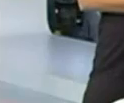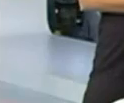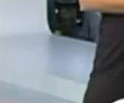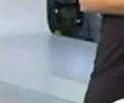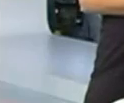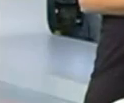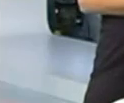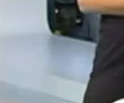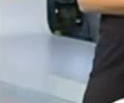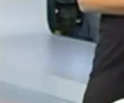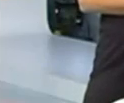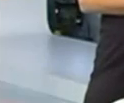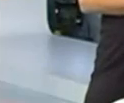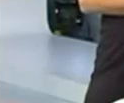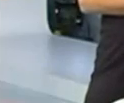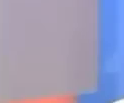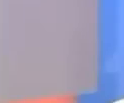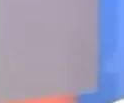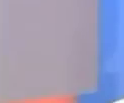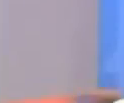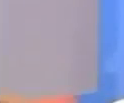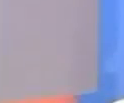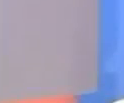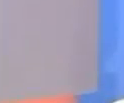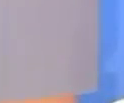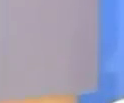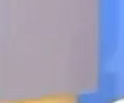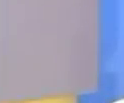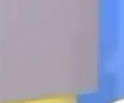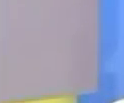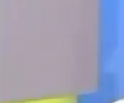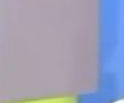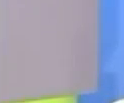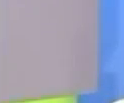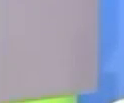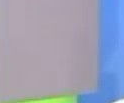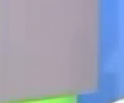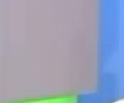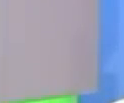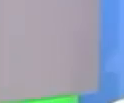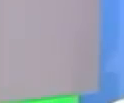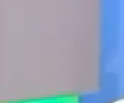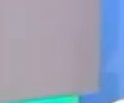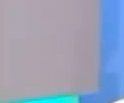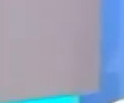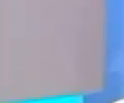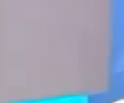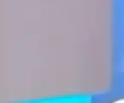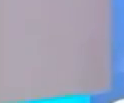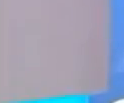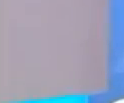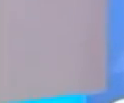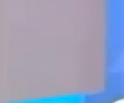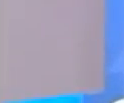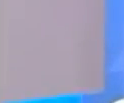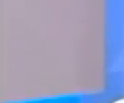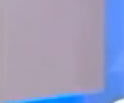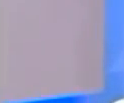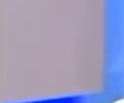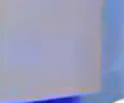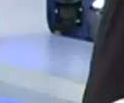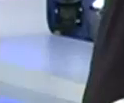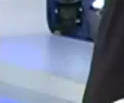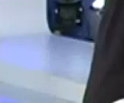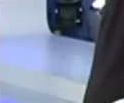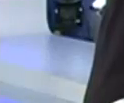sea, le pedís. No. Depende de dónde, no. Es una costumbre. Le decís para el perro, aunque no tengas perro, no importa, ¿viste? Una